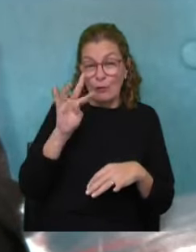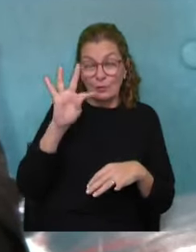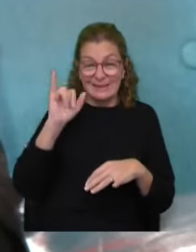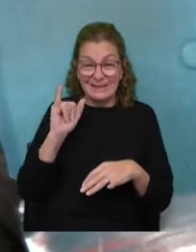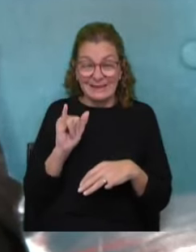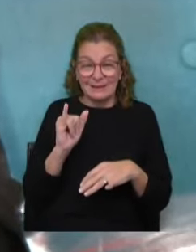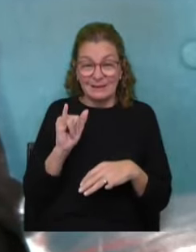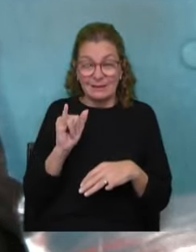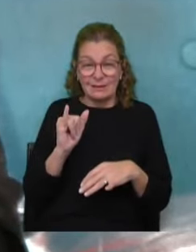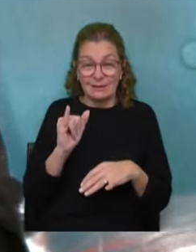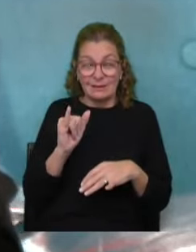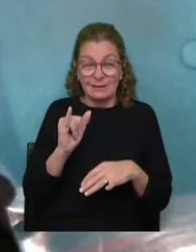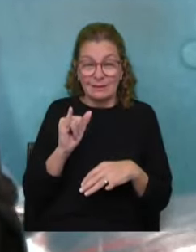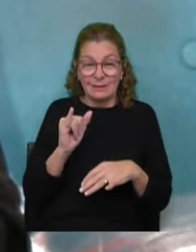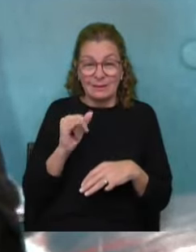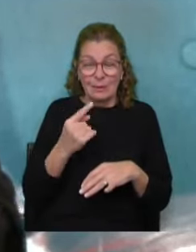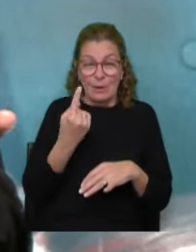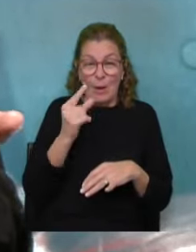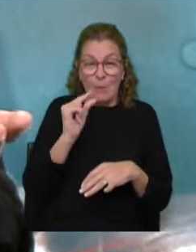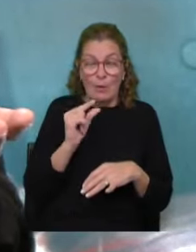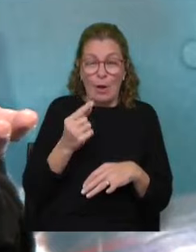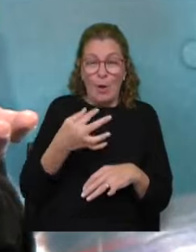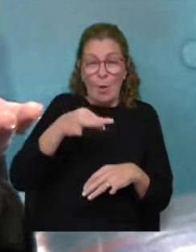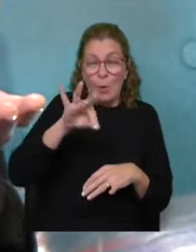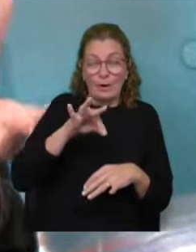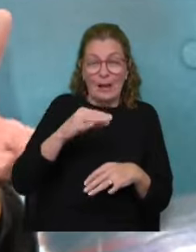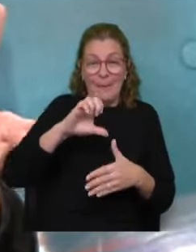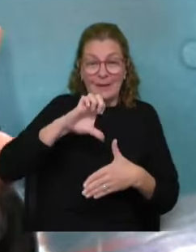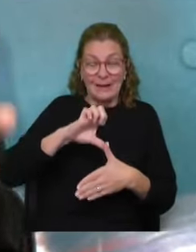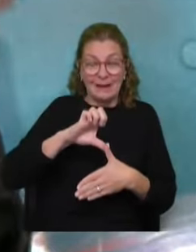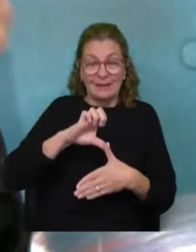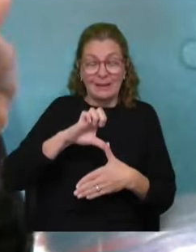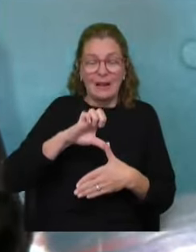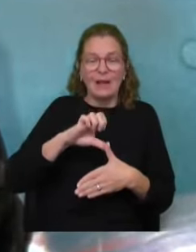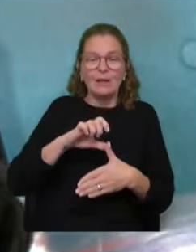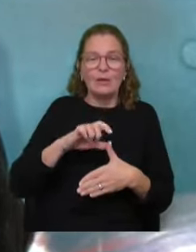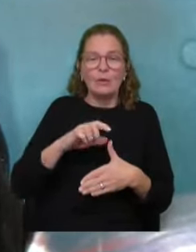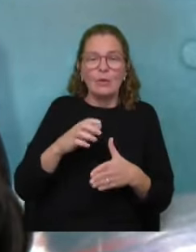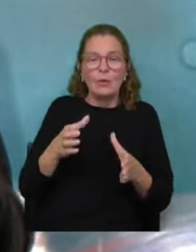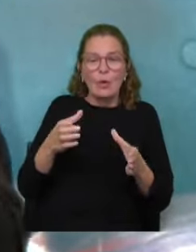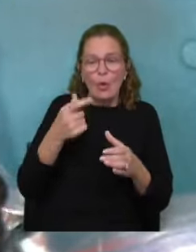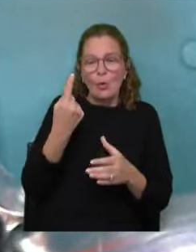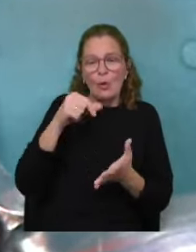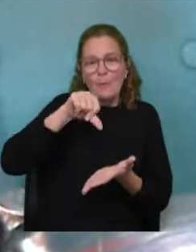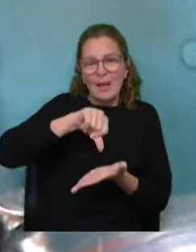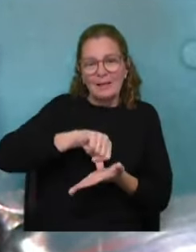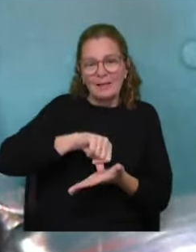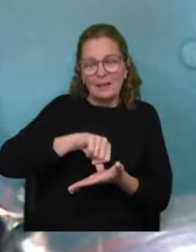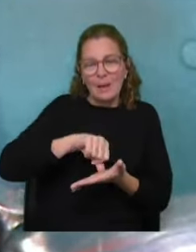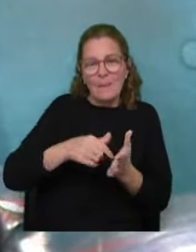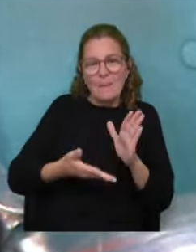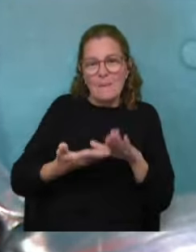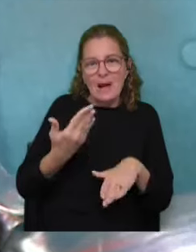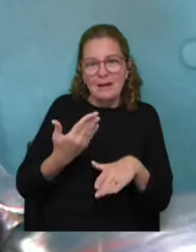es una de las pocas, la única, yo creo, que en América Latina, y somos uno de los países que tiene el